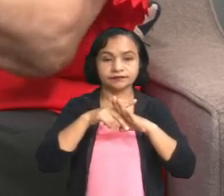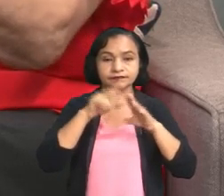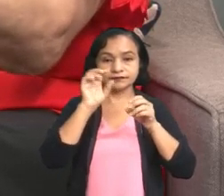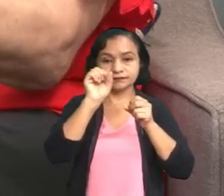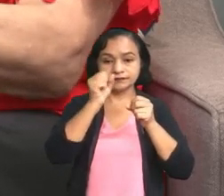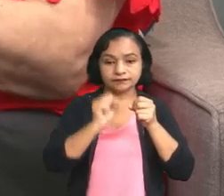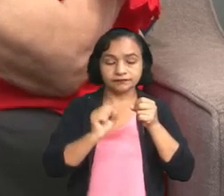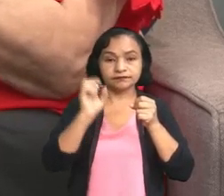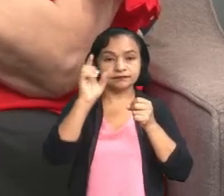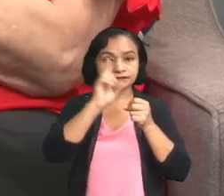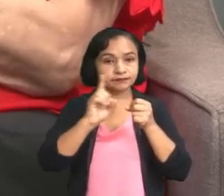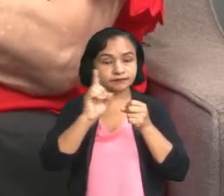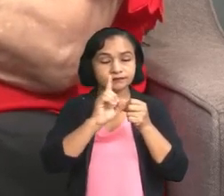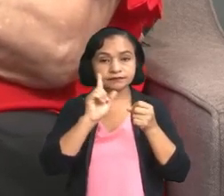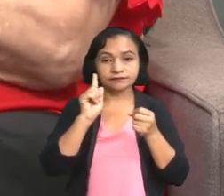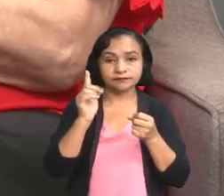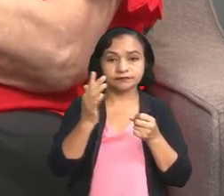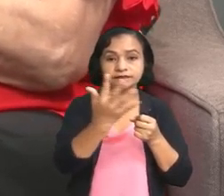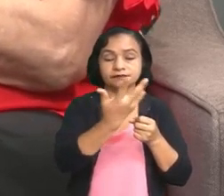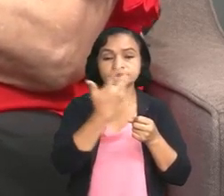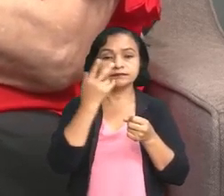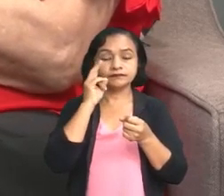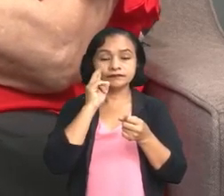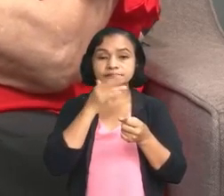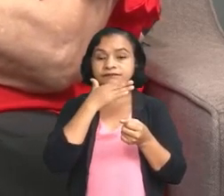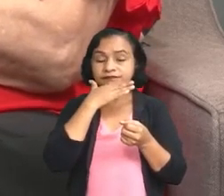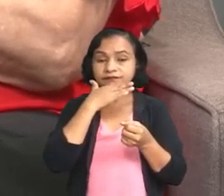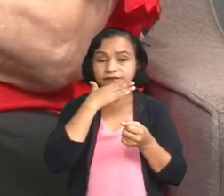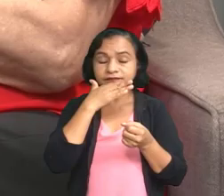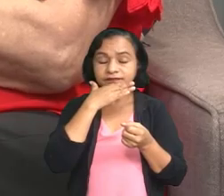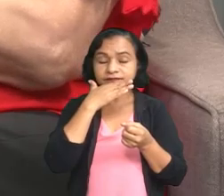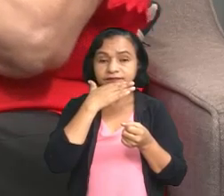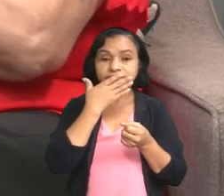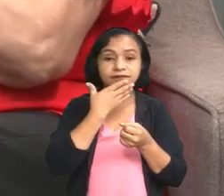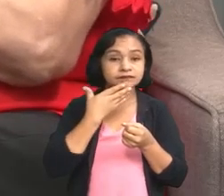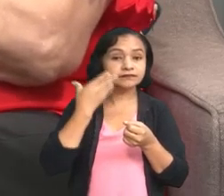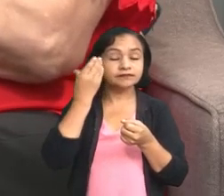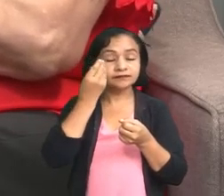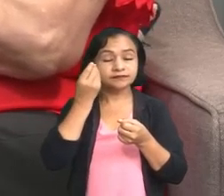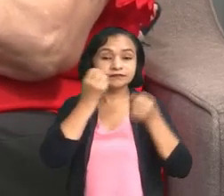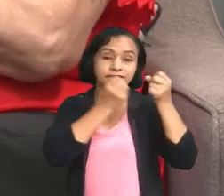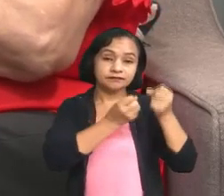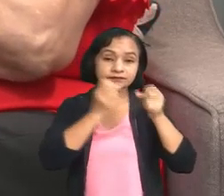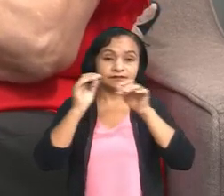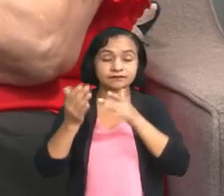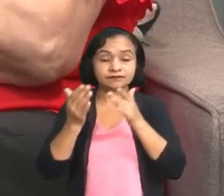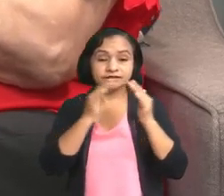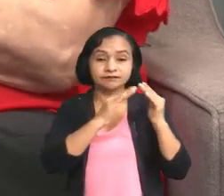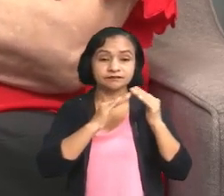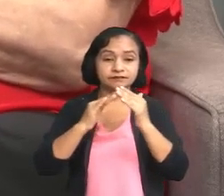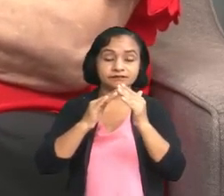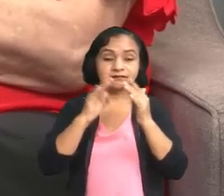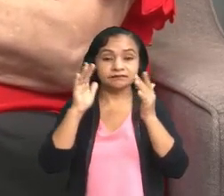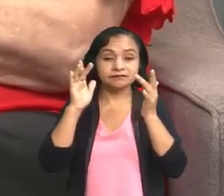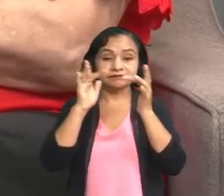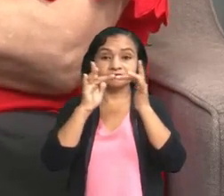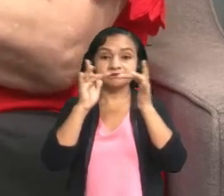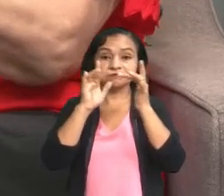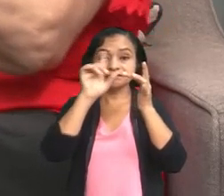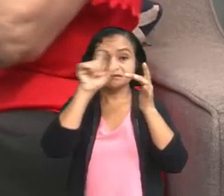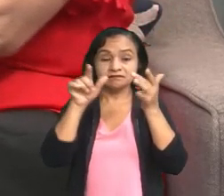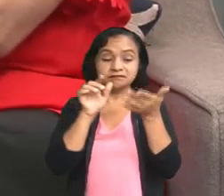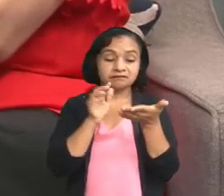sabatinos, los dominicales, todo eso, es muy difícil que un niño, una niña, un joven en su comunidad tenga internet.